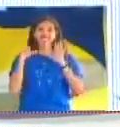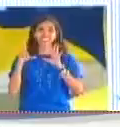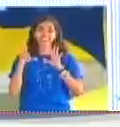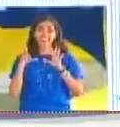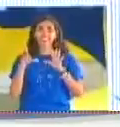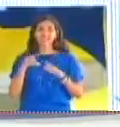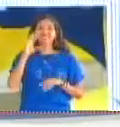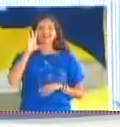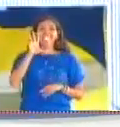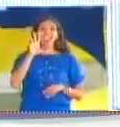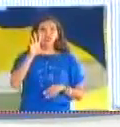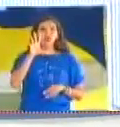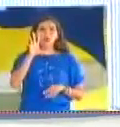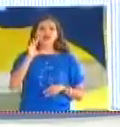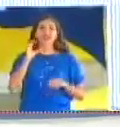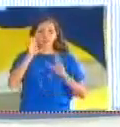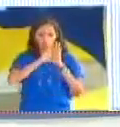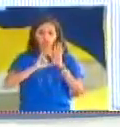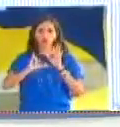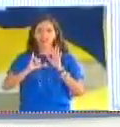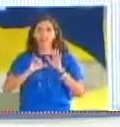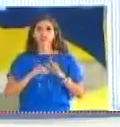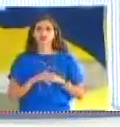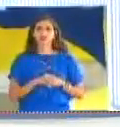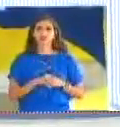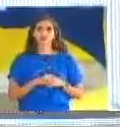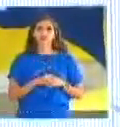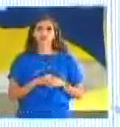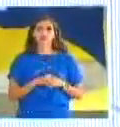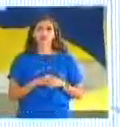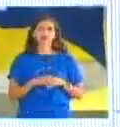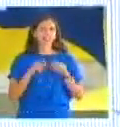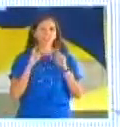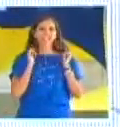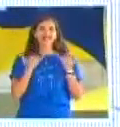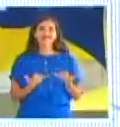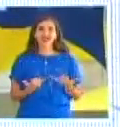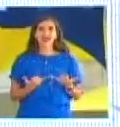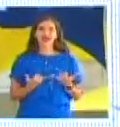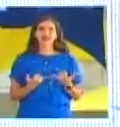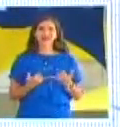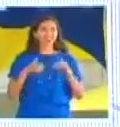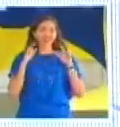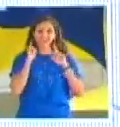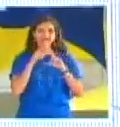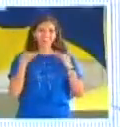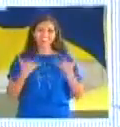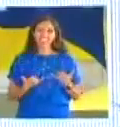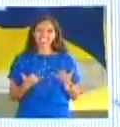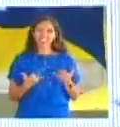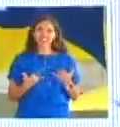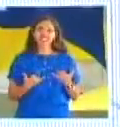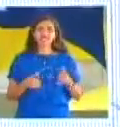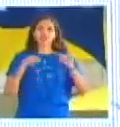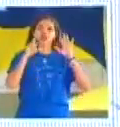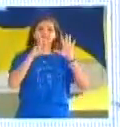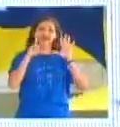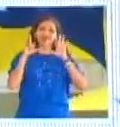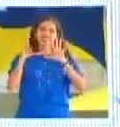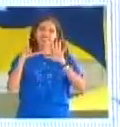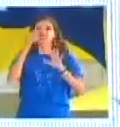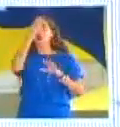77, 5 van a ser constituyentes. Pero desde ya, los 77